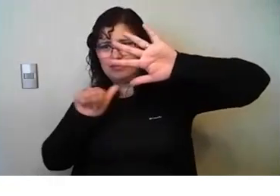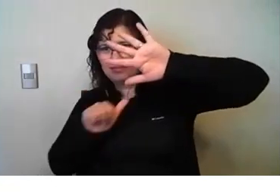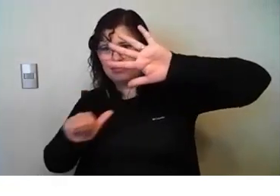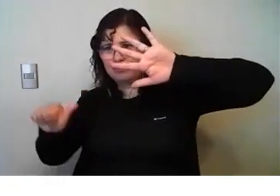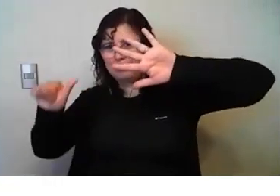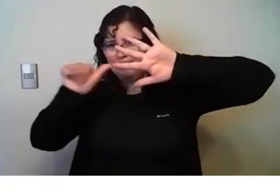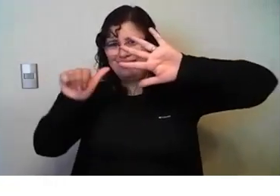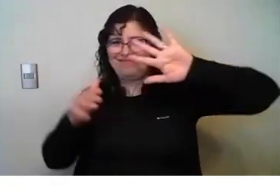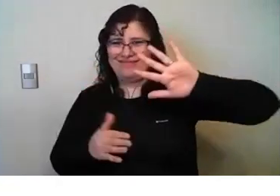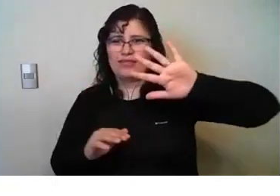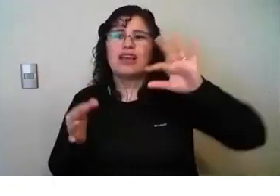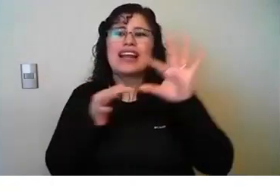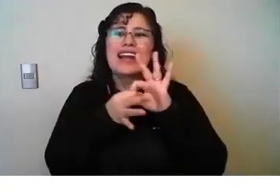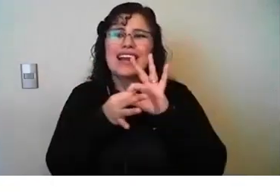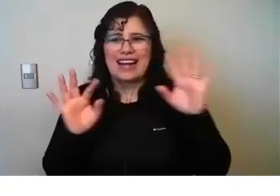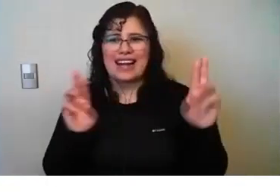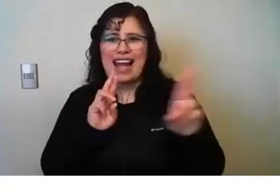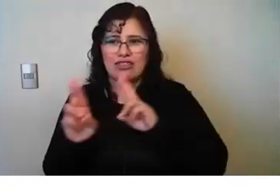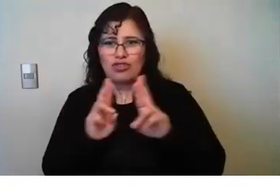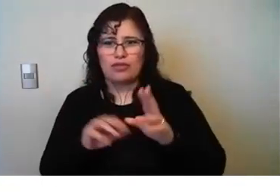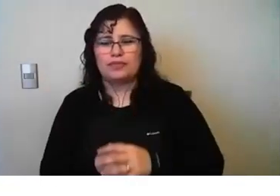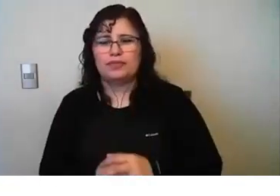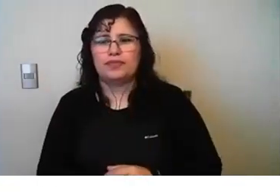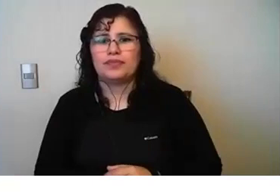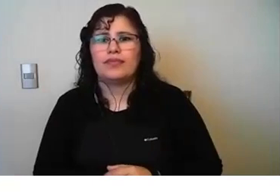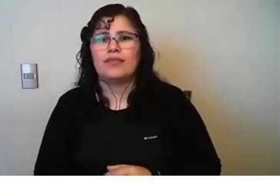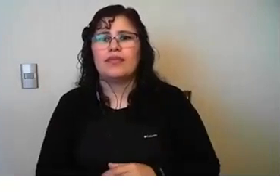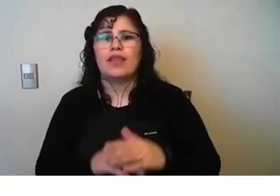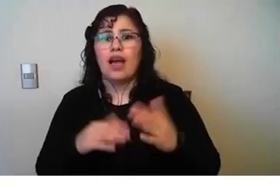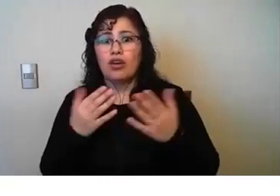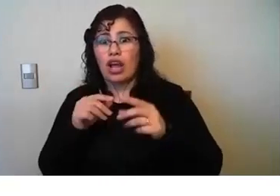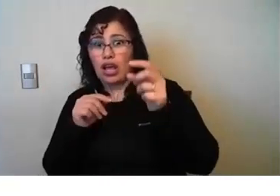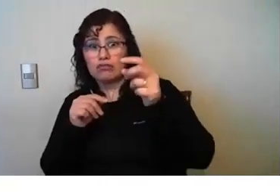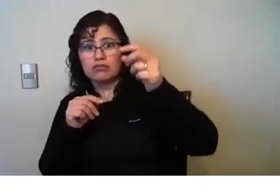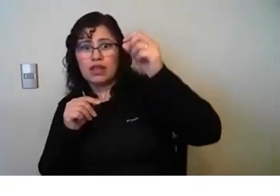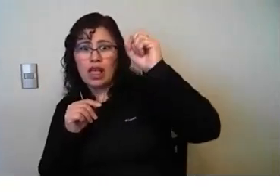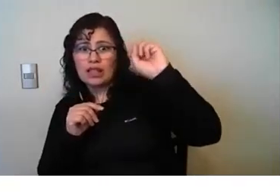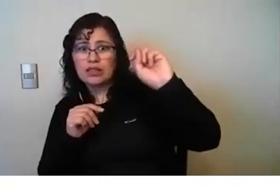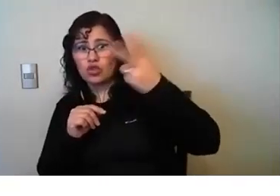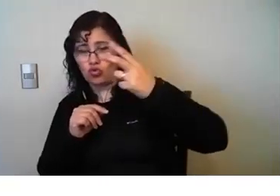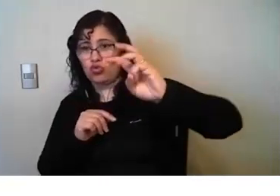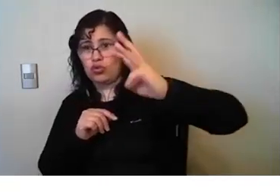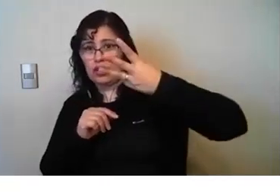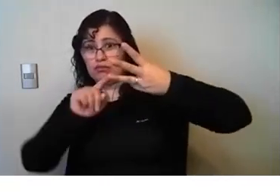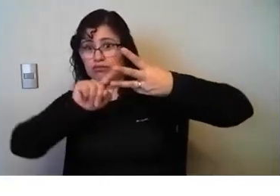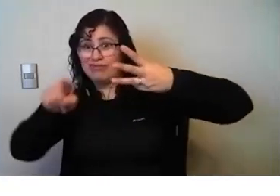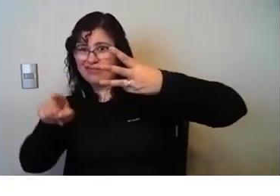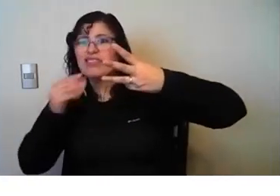a estos elementos que están aquí, son fibras de asociación. En cambio, el estrato